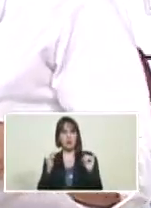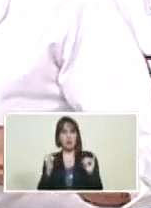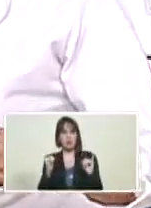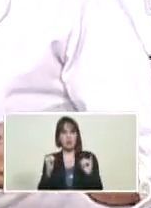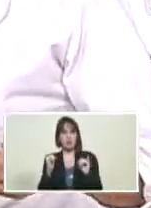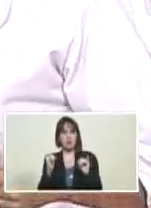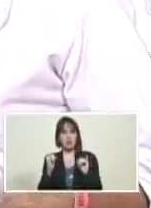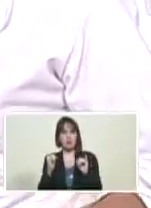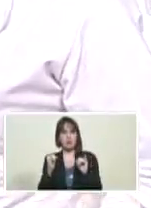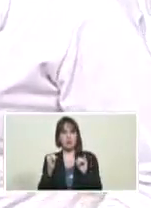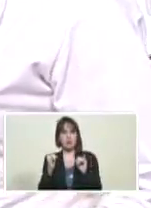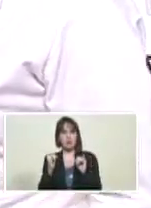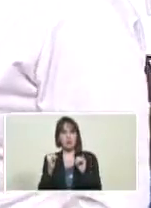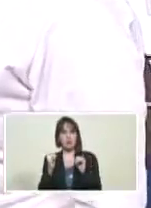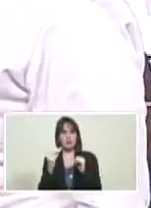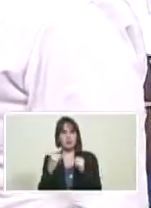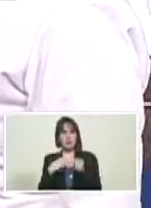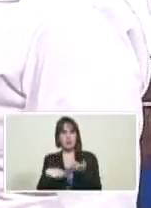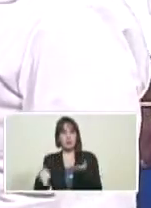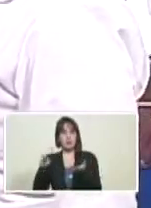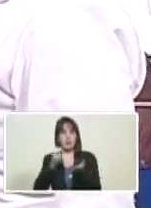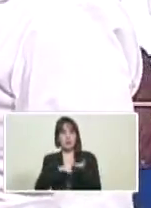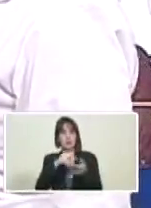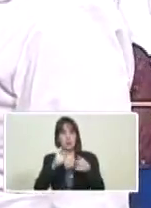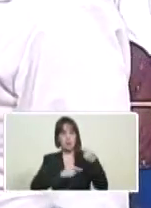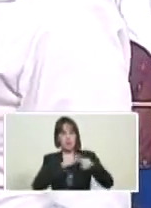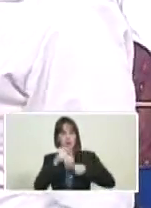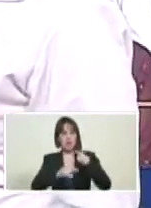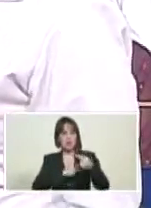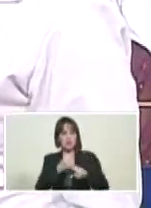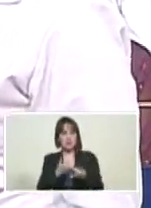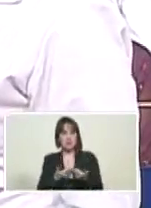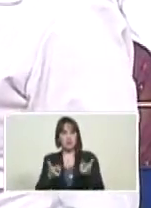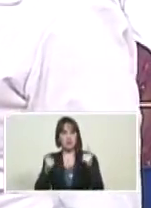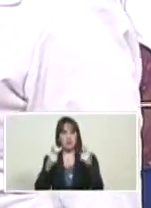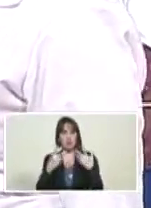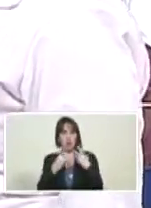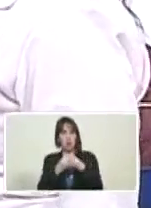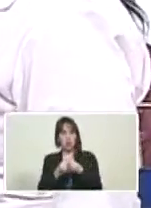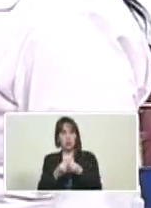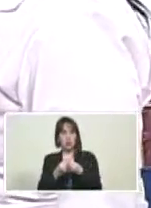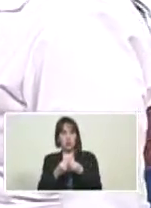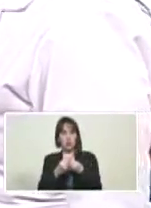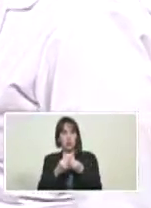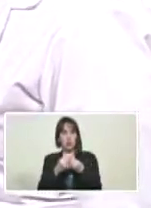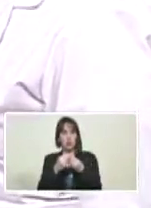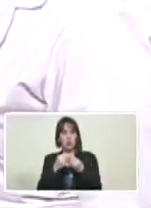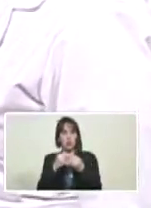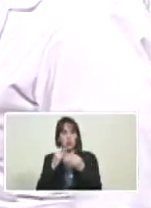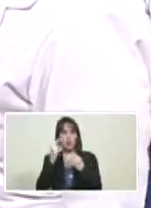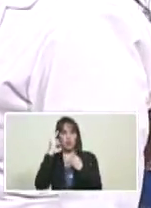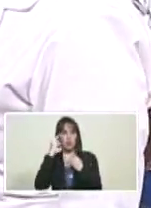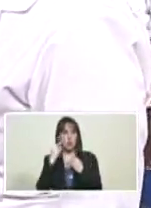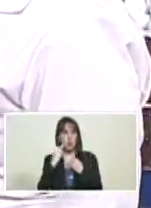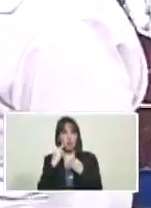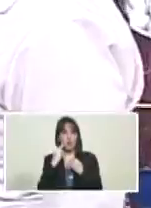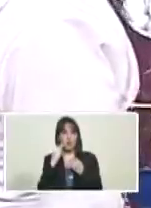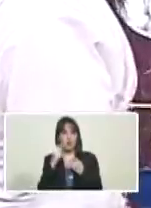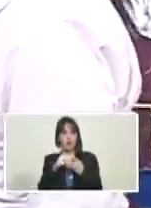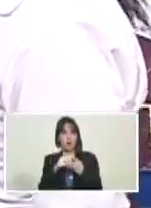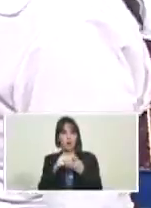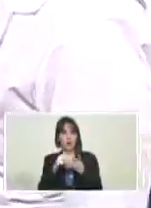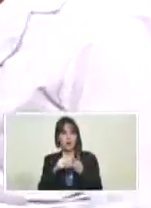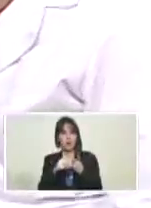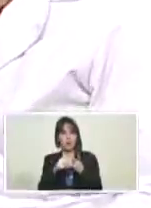soberanía. Se reivindica la herencia libertaria a través de nuestro libertador Simón Bolívar y de nuestro comandante eterno Hugo